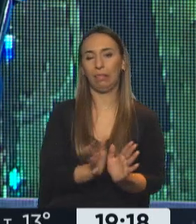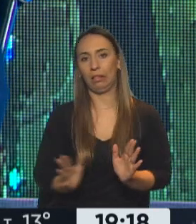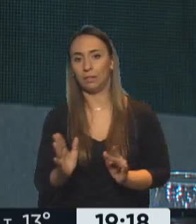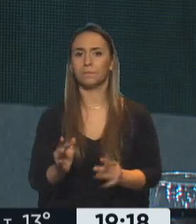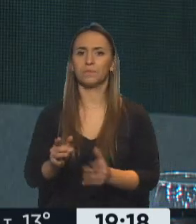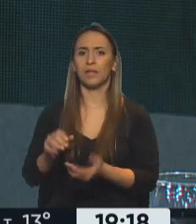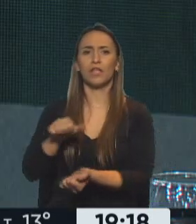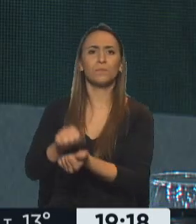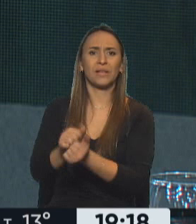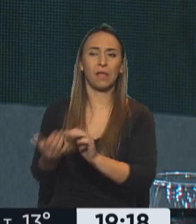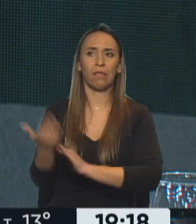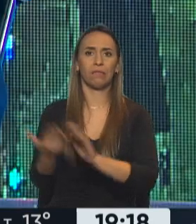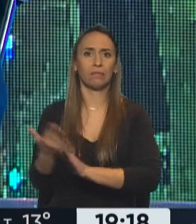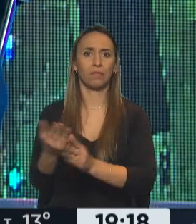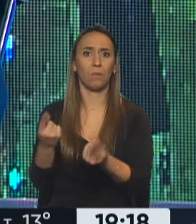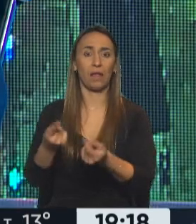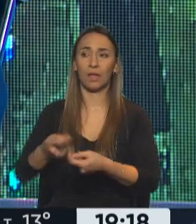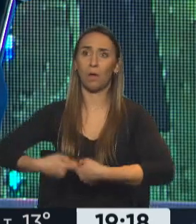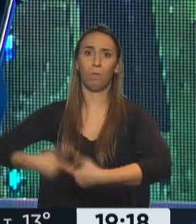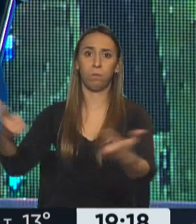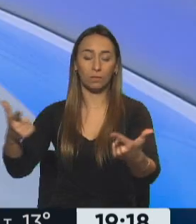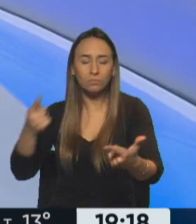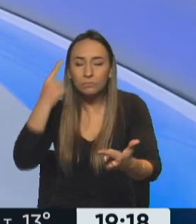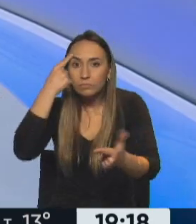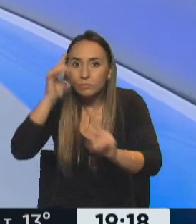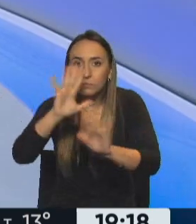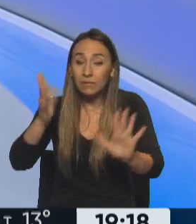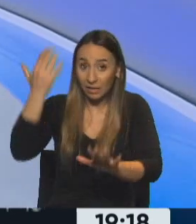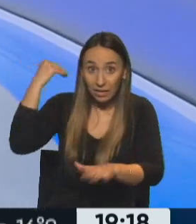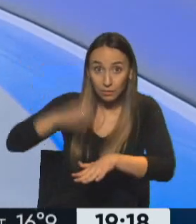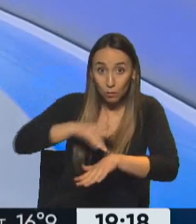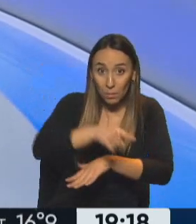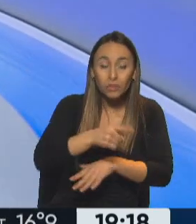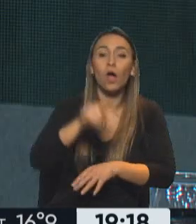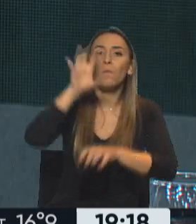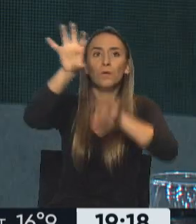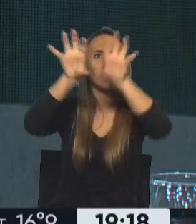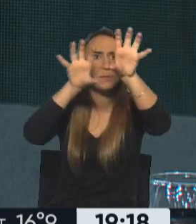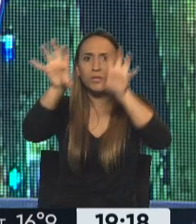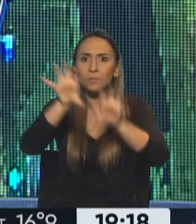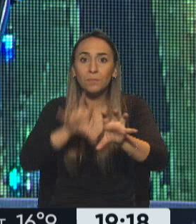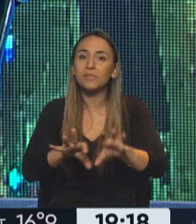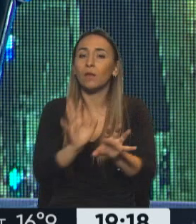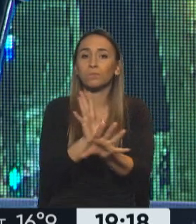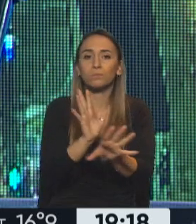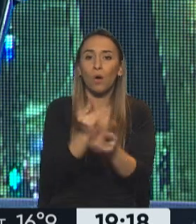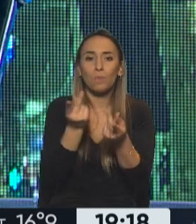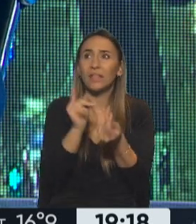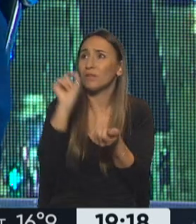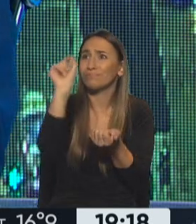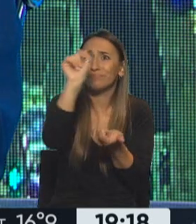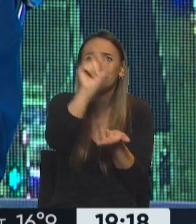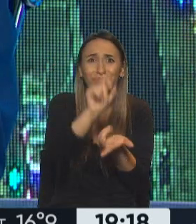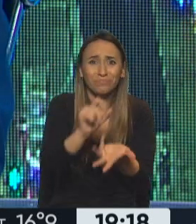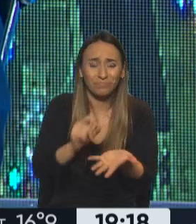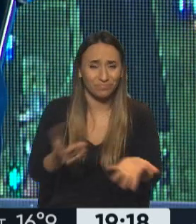moneda. Fue la locura que cada provincia tenía su propia moneda, claro, los bonos. Cuasi moneda. Cuasi moneda, llegamos a cerrar los bancos, el